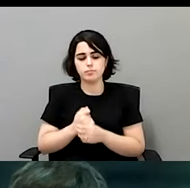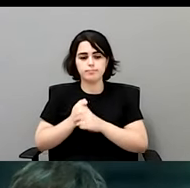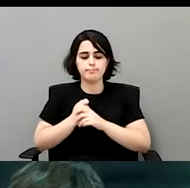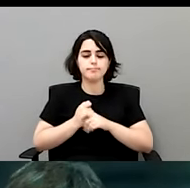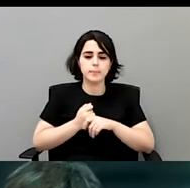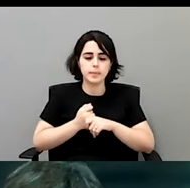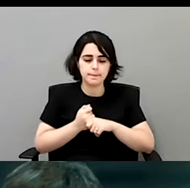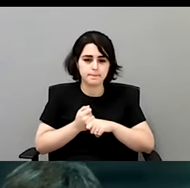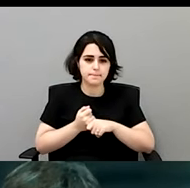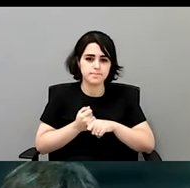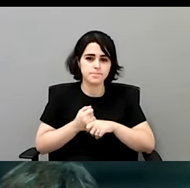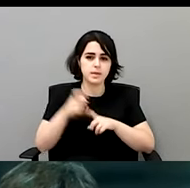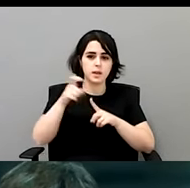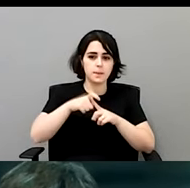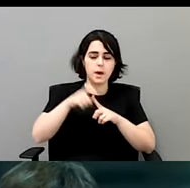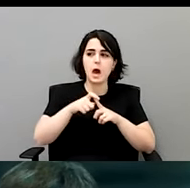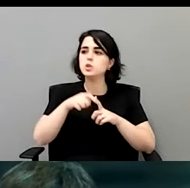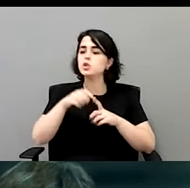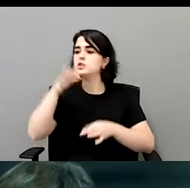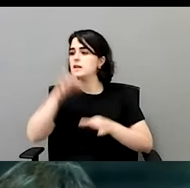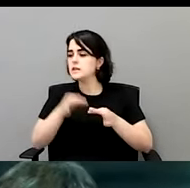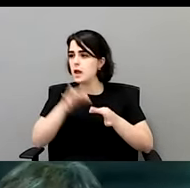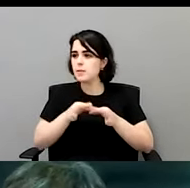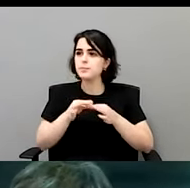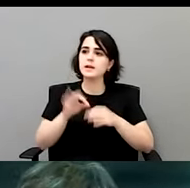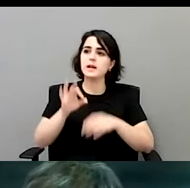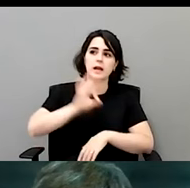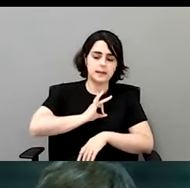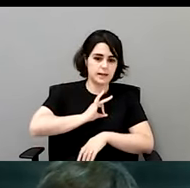sería mayo, septiembre, enero.